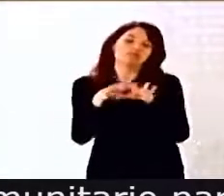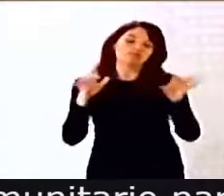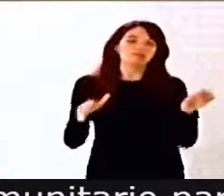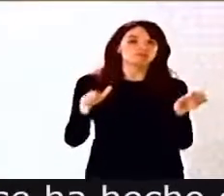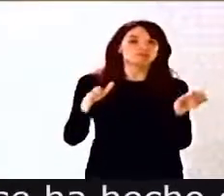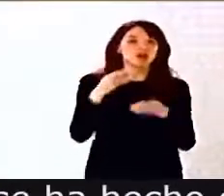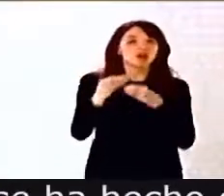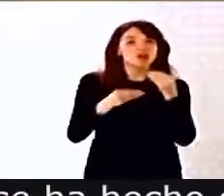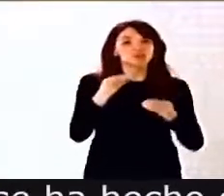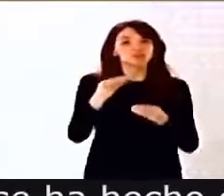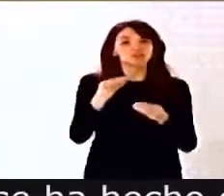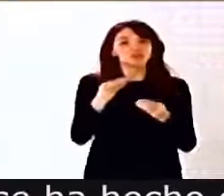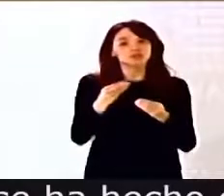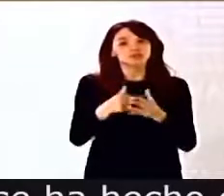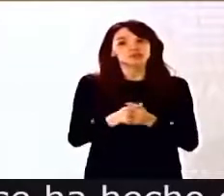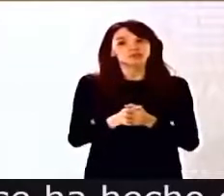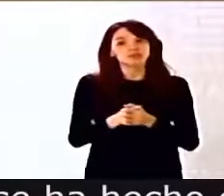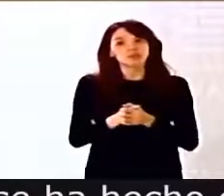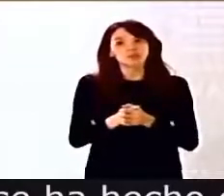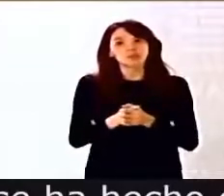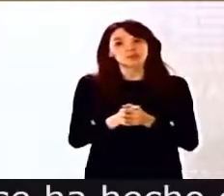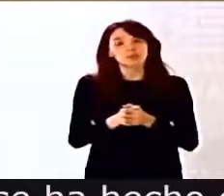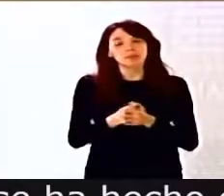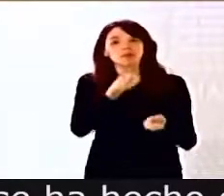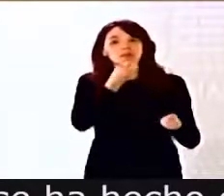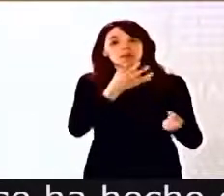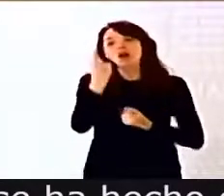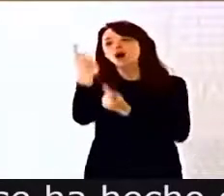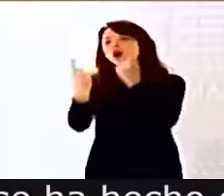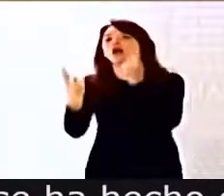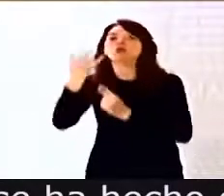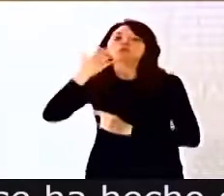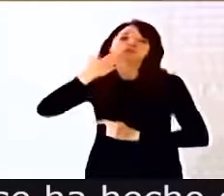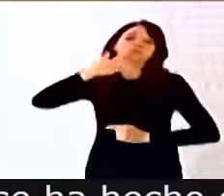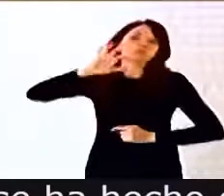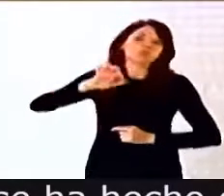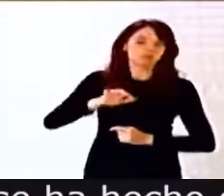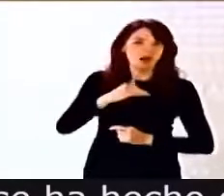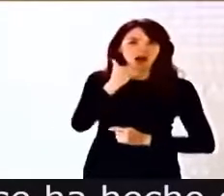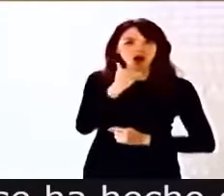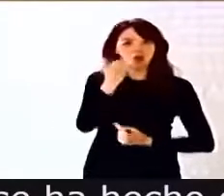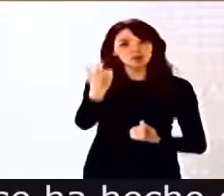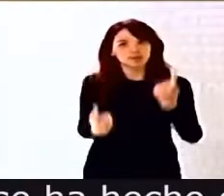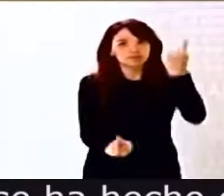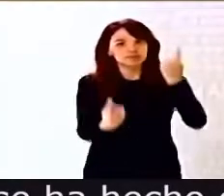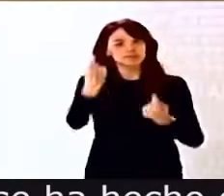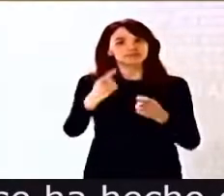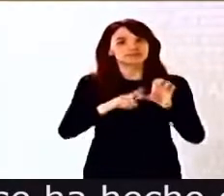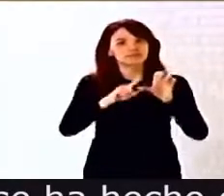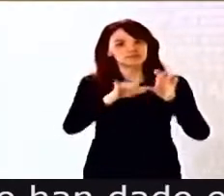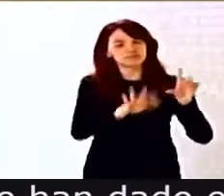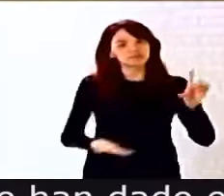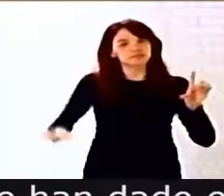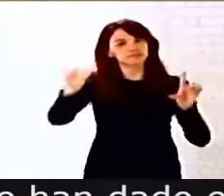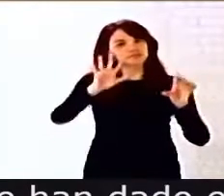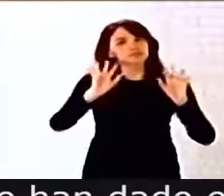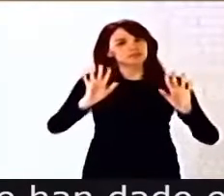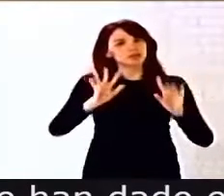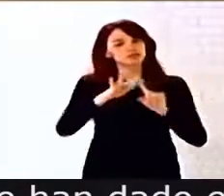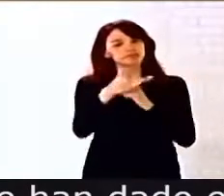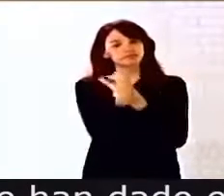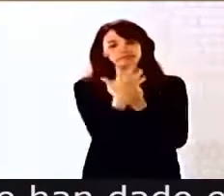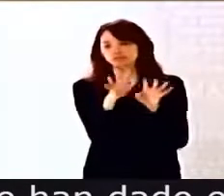circunstancias, y siempre causas anecdóticas y condiciones anecdóticas que se han dado en la comunidad autónoma, pero en la mayoría de las